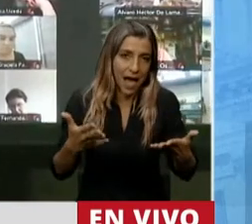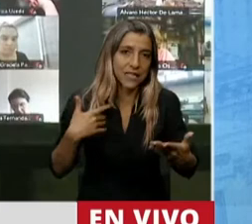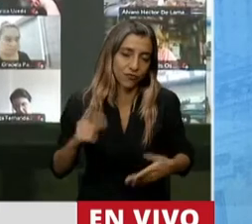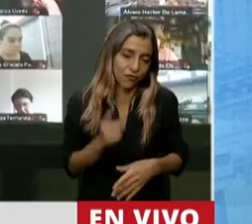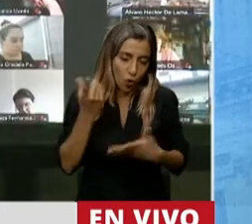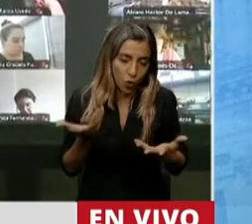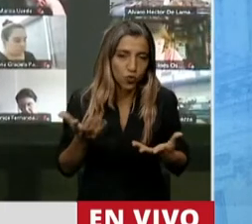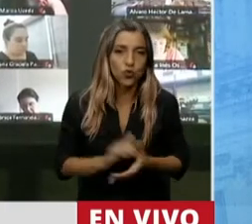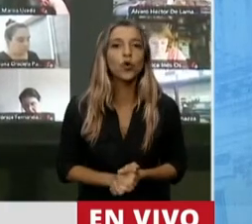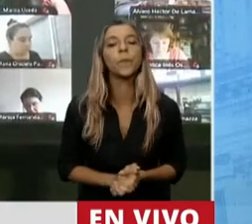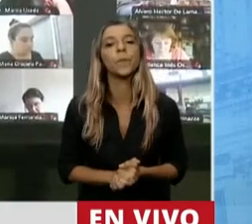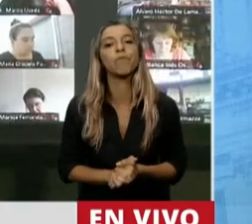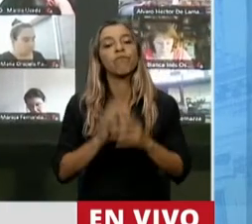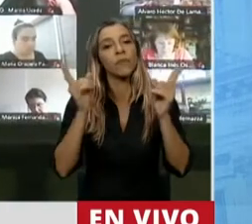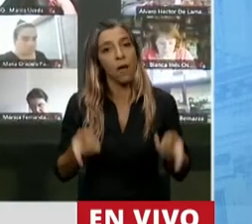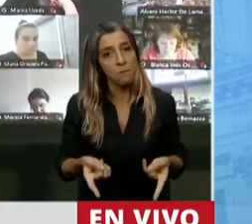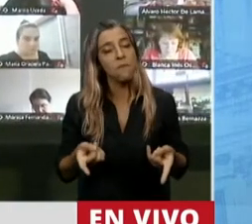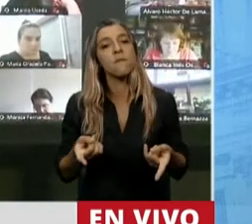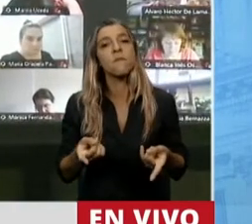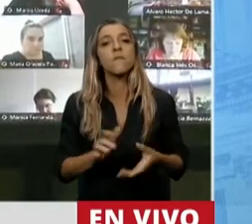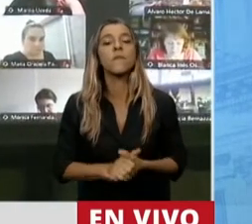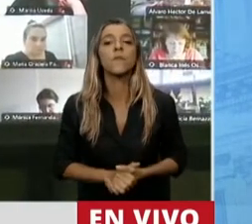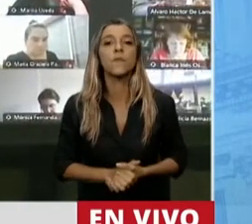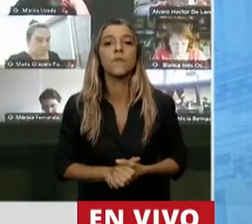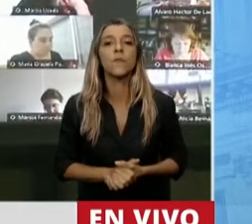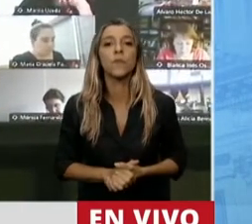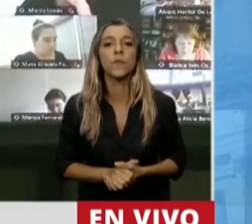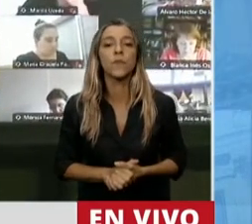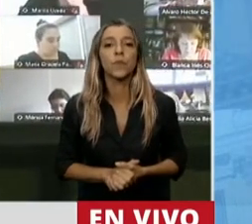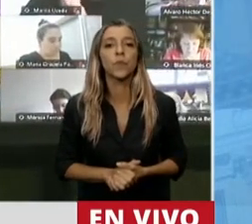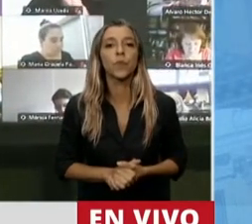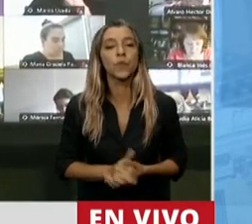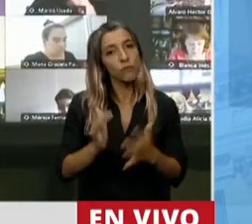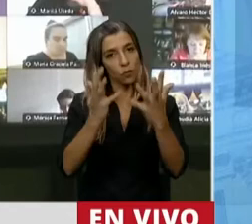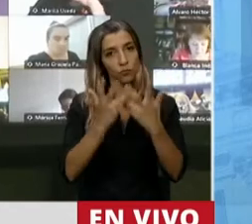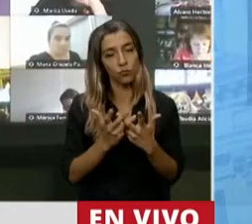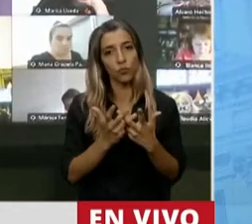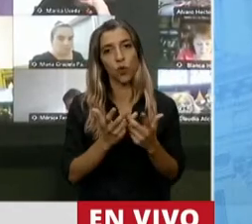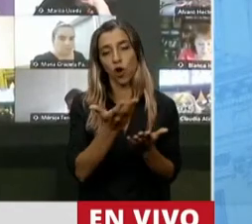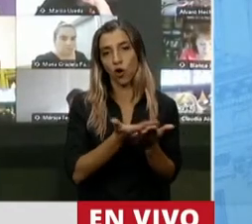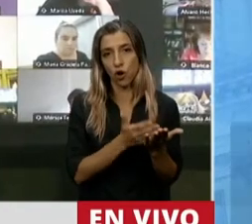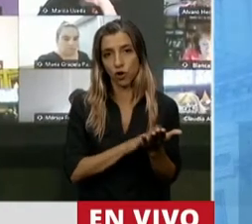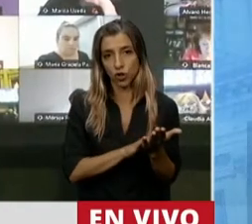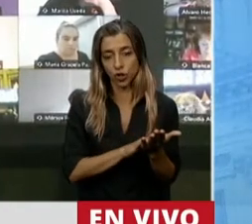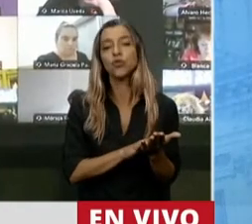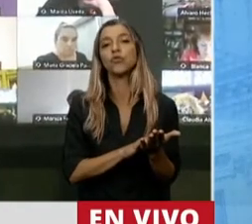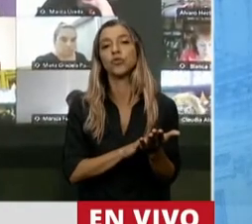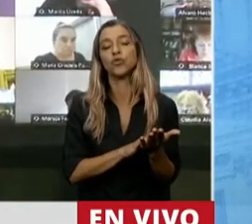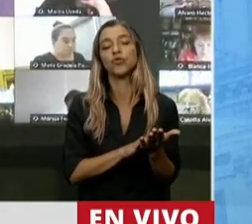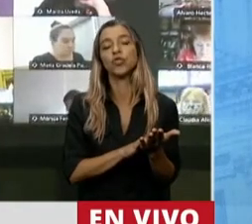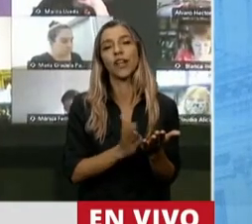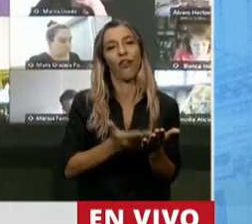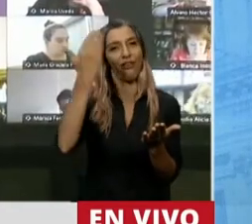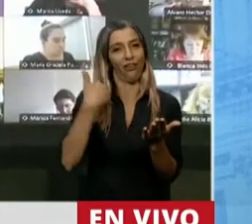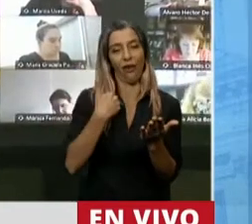ser parte. Además, en el proyecto de presupuesto